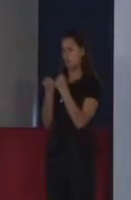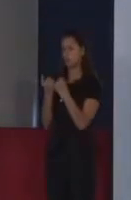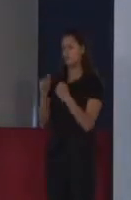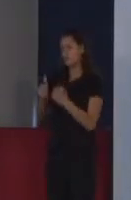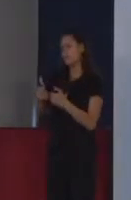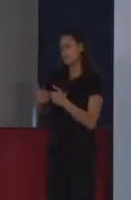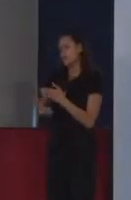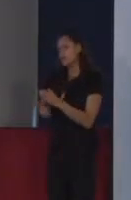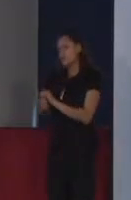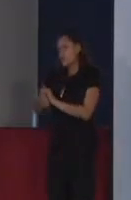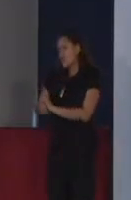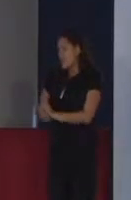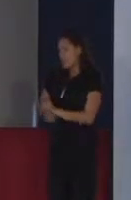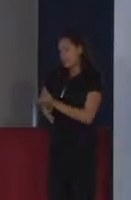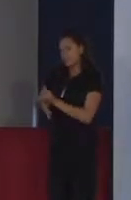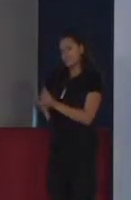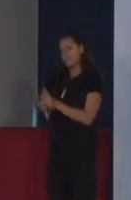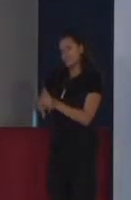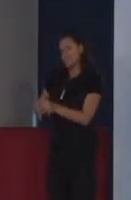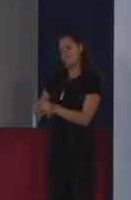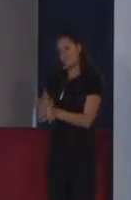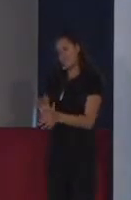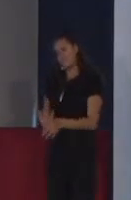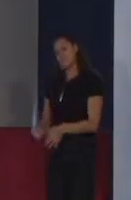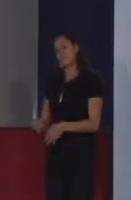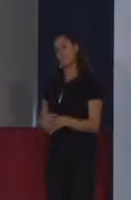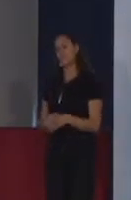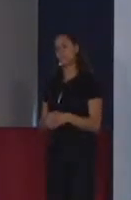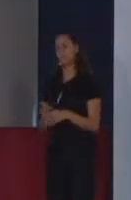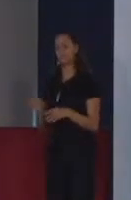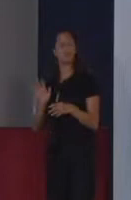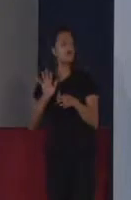procesos todavía muy lentos, ¿cierto? Todavía.